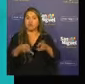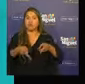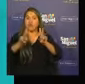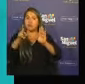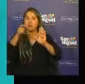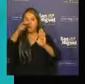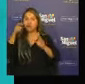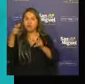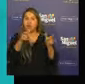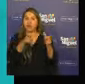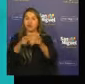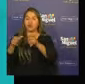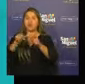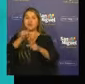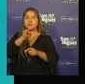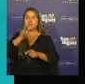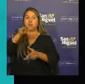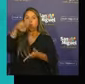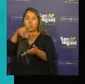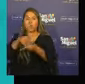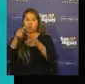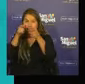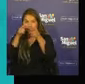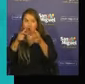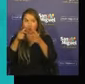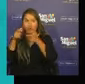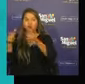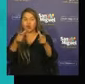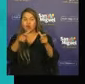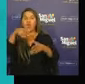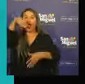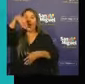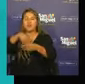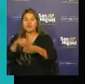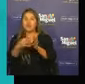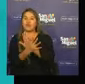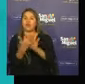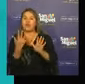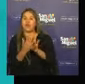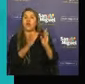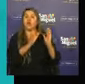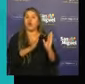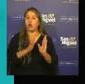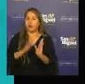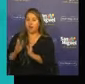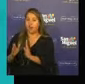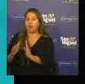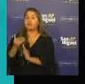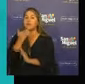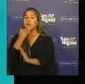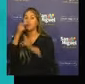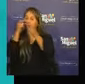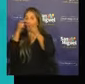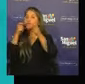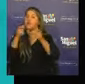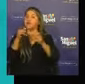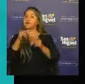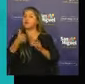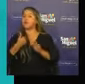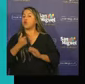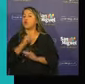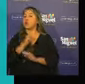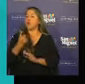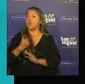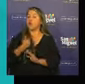controlar 62.000 controles dentro de las ferias, de ordenar y además fiscalizar. No sé si han